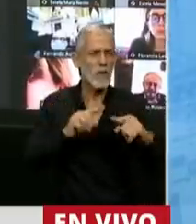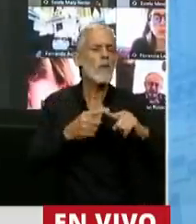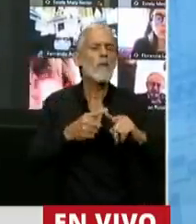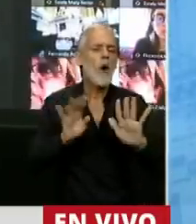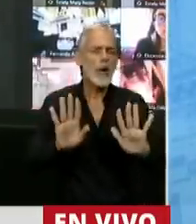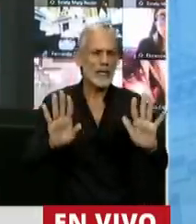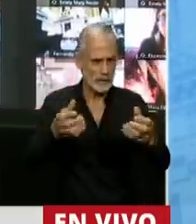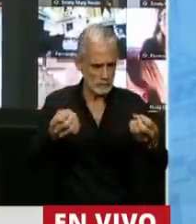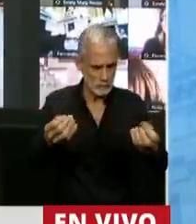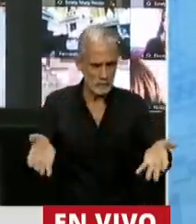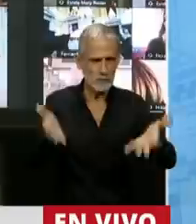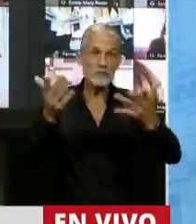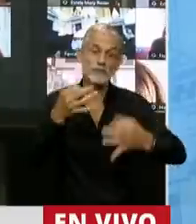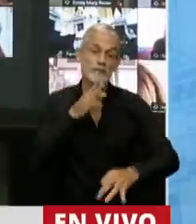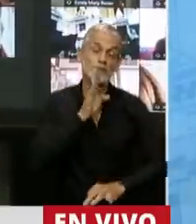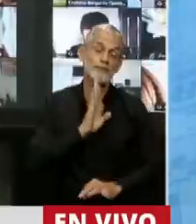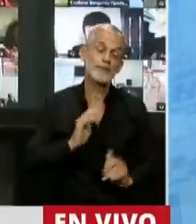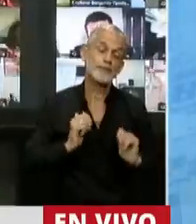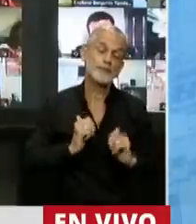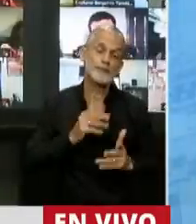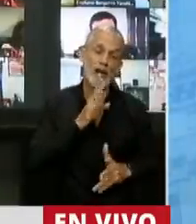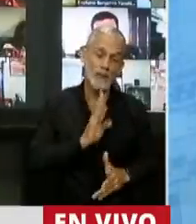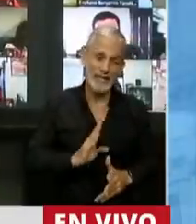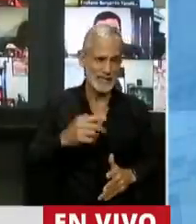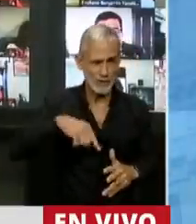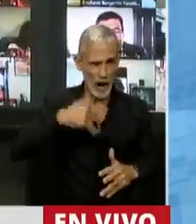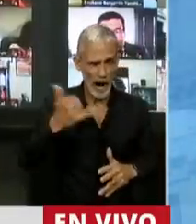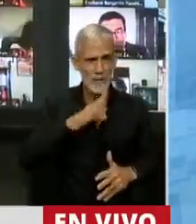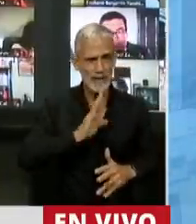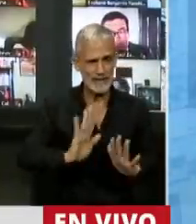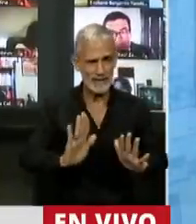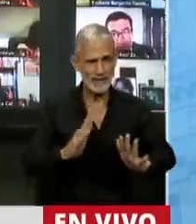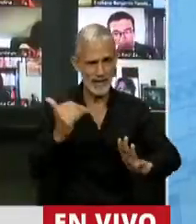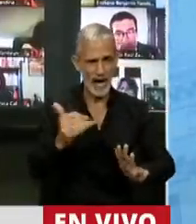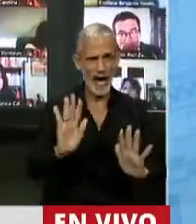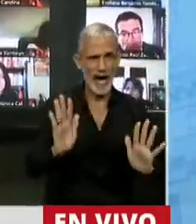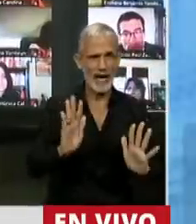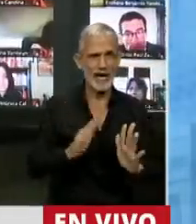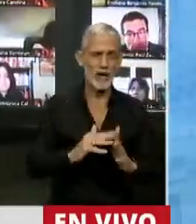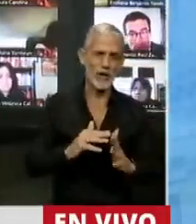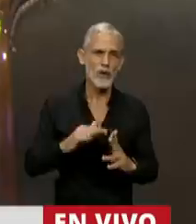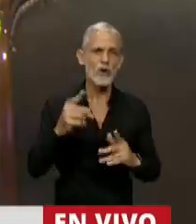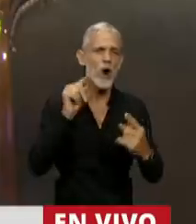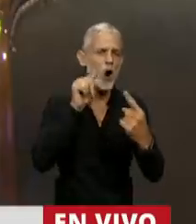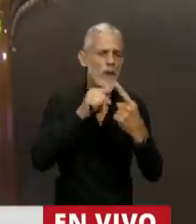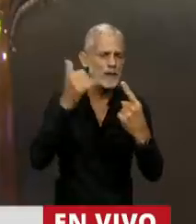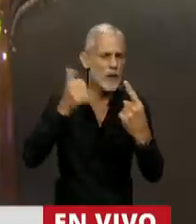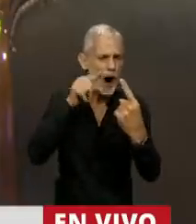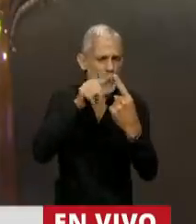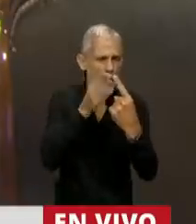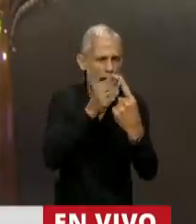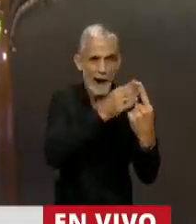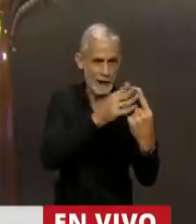Y la verdad que hay que tener paciencia y tenemos toda la paciencia del mundo, ni nos van a correr de los objetivos que